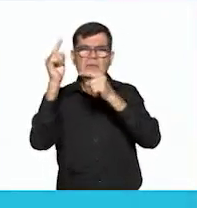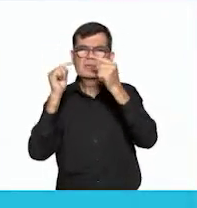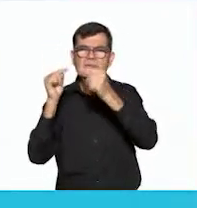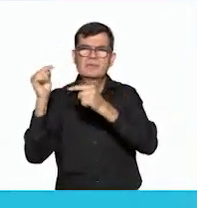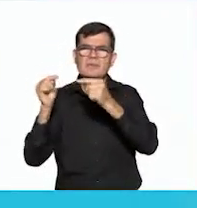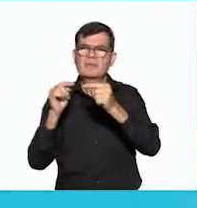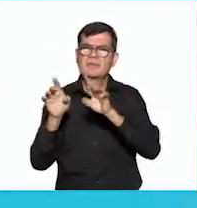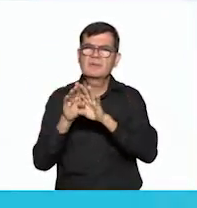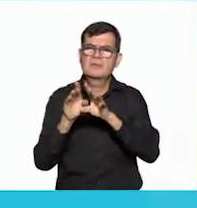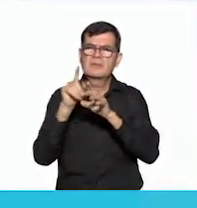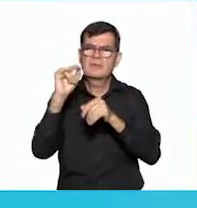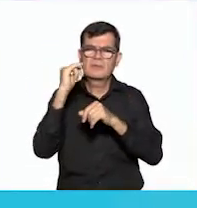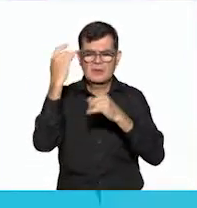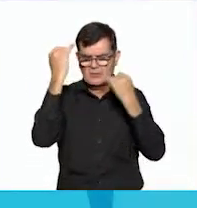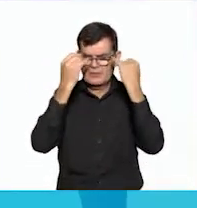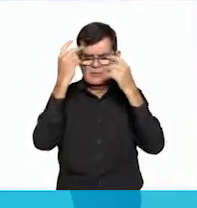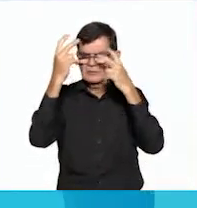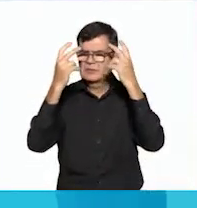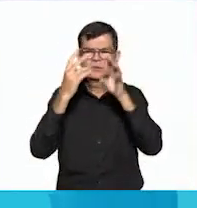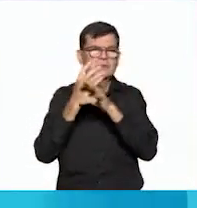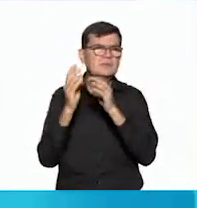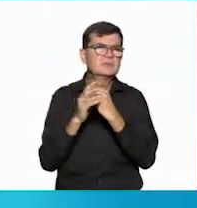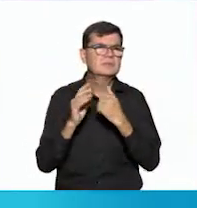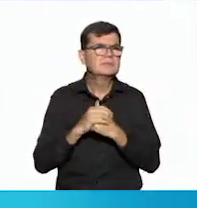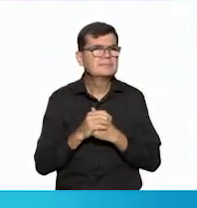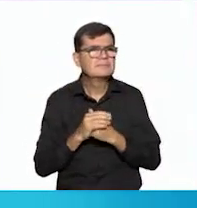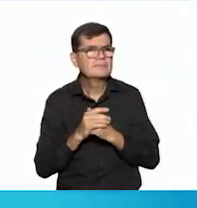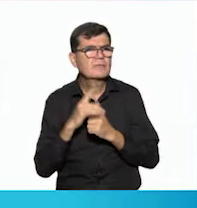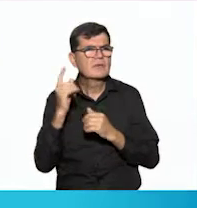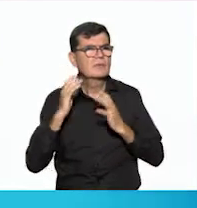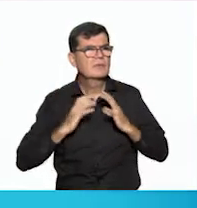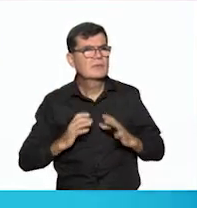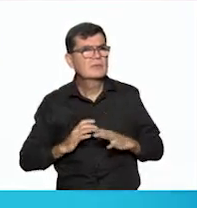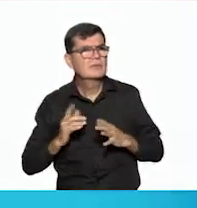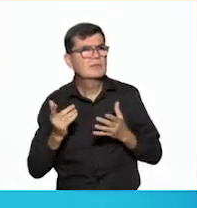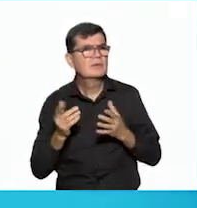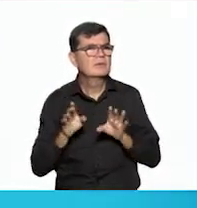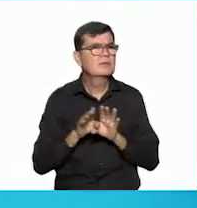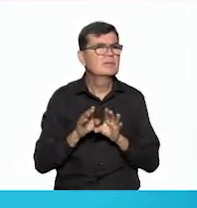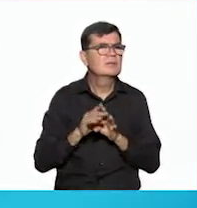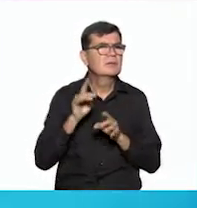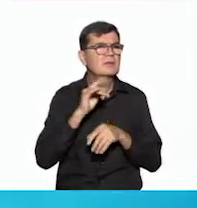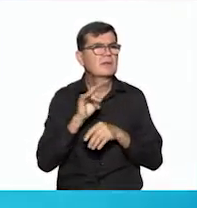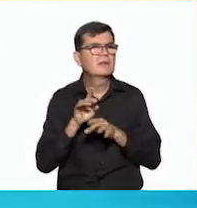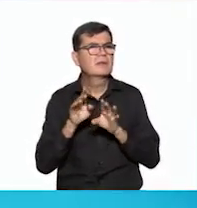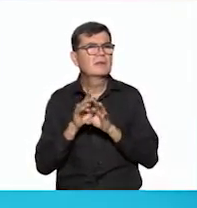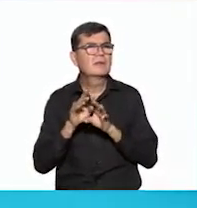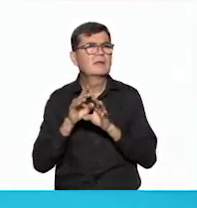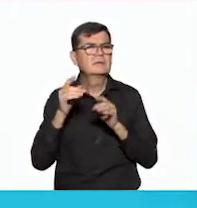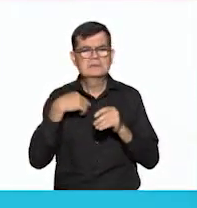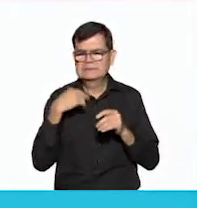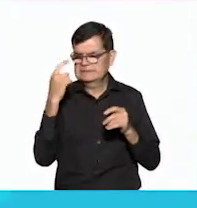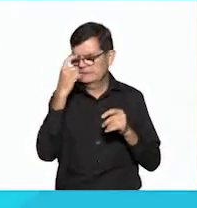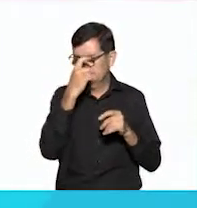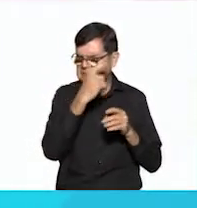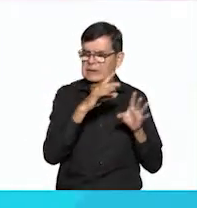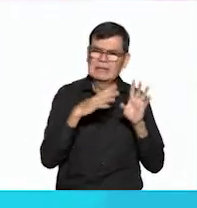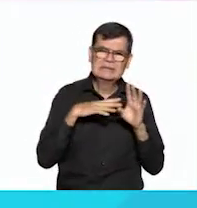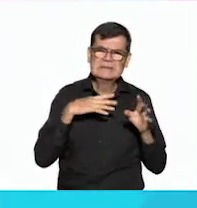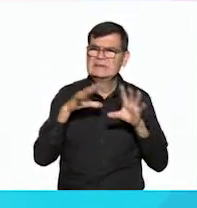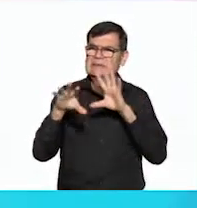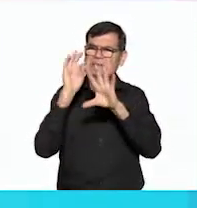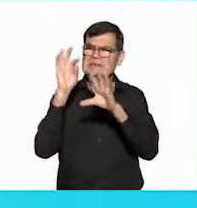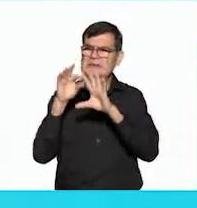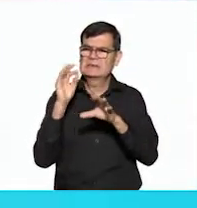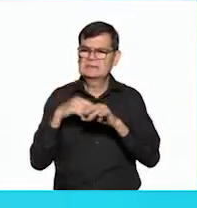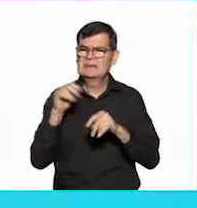imágenes en tu sueño, en tu cuerpo, caracol, col, estate quieto. Ay, maestra, me está costando mucho trabajo encontrar